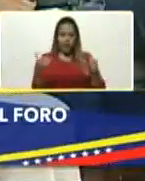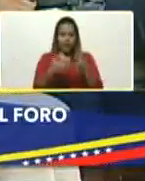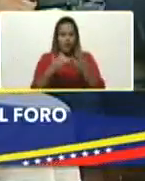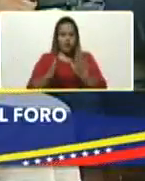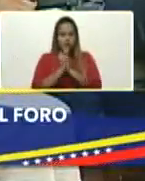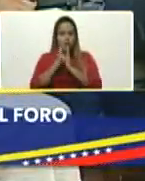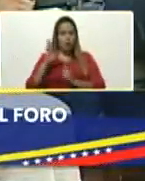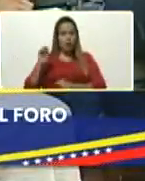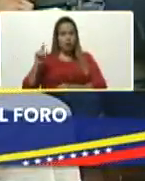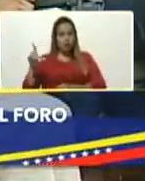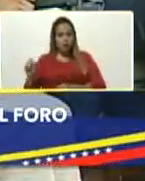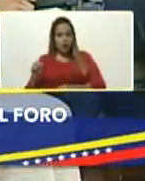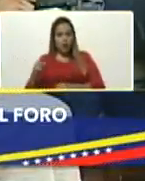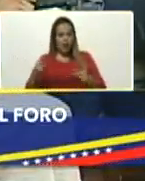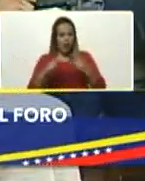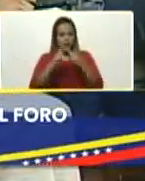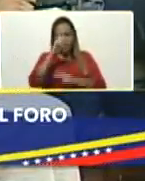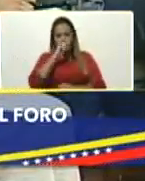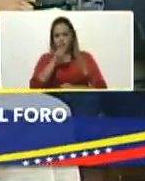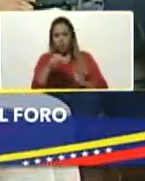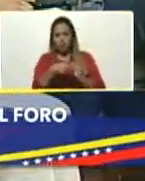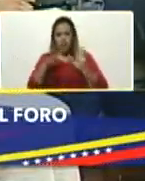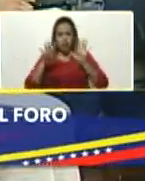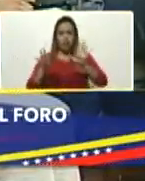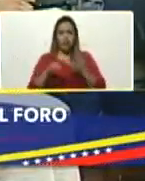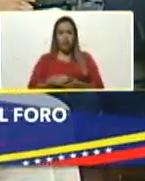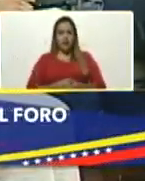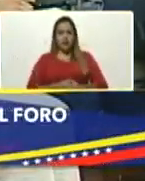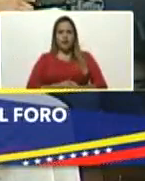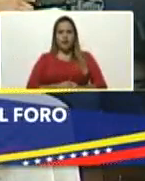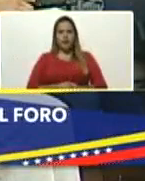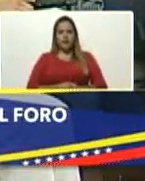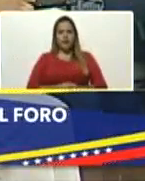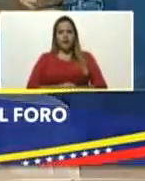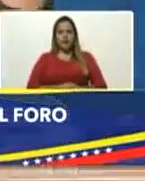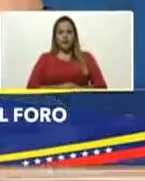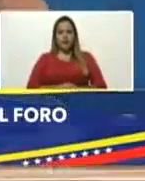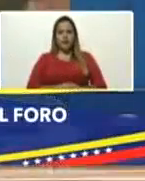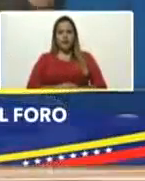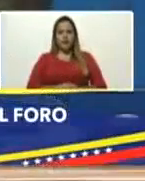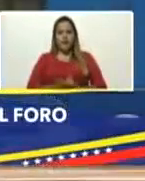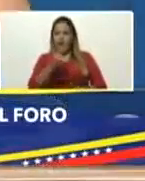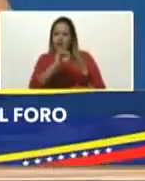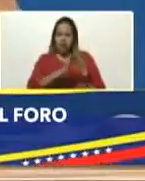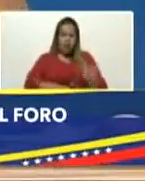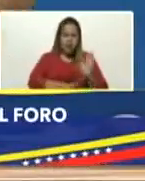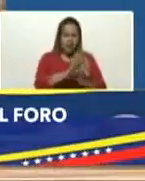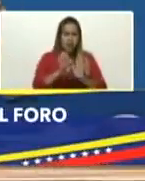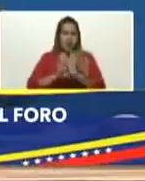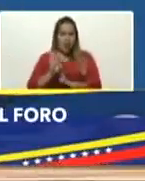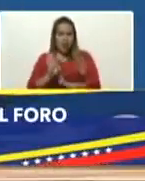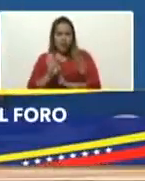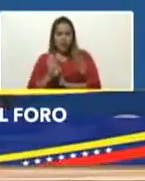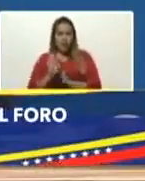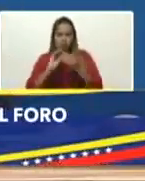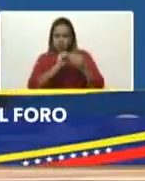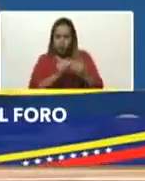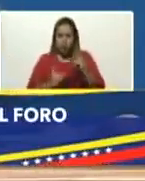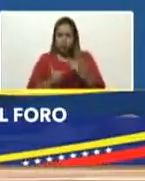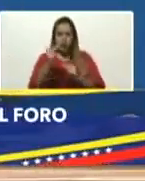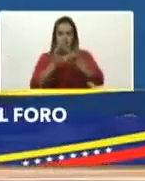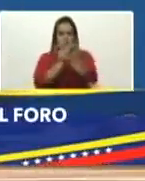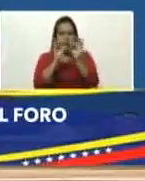su encuentro el 2019, y que se ha desarrollado y se construido de una